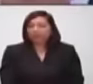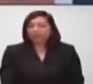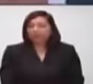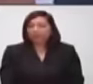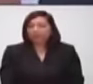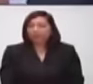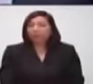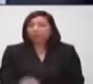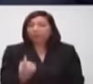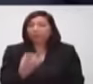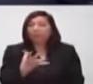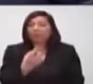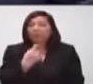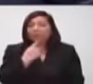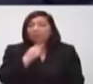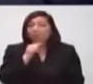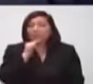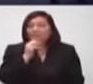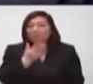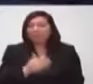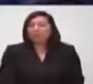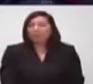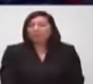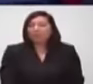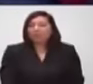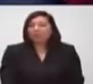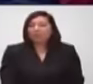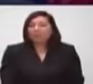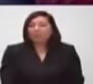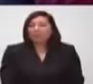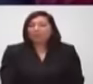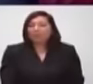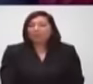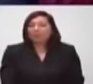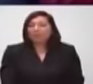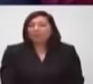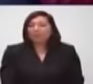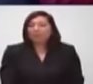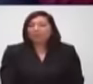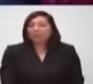quería solamente decirle a la señora Glave que, bueno,